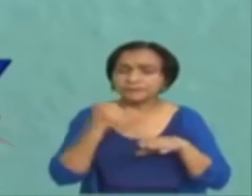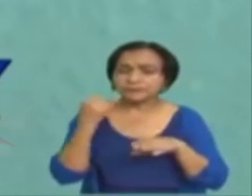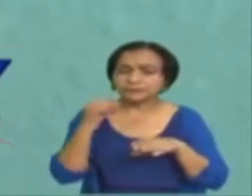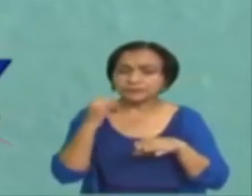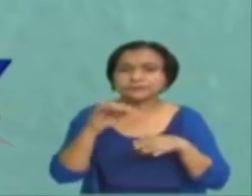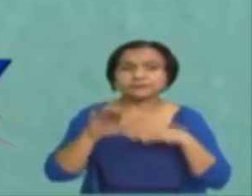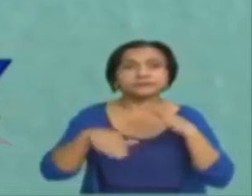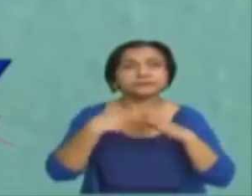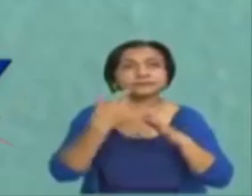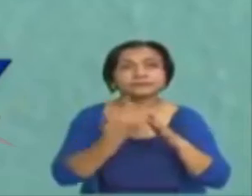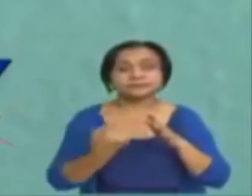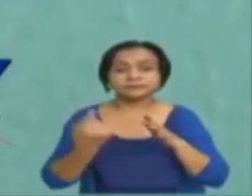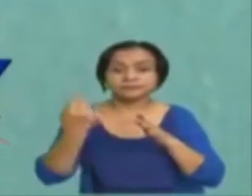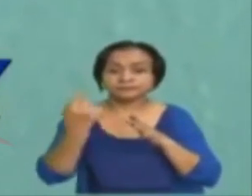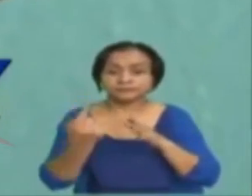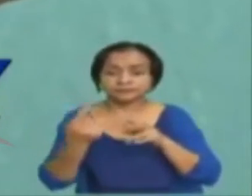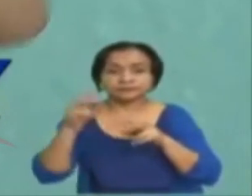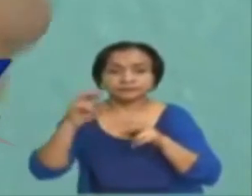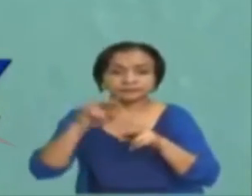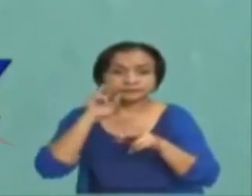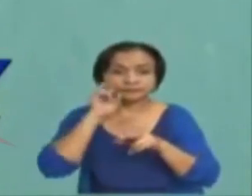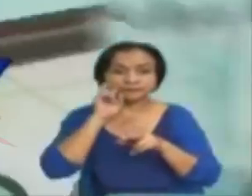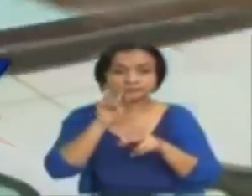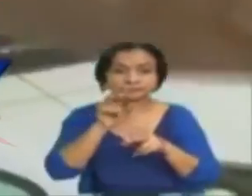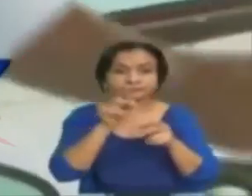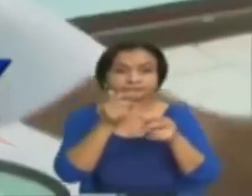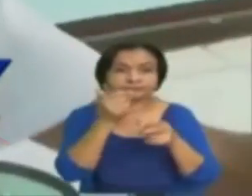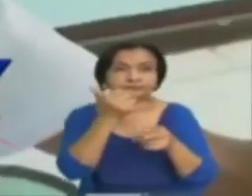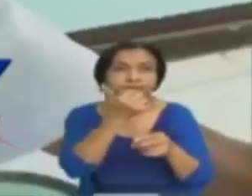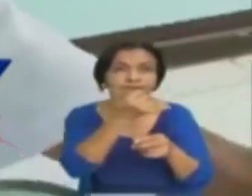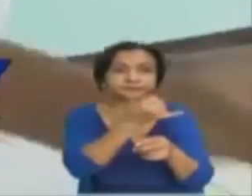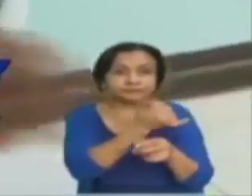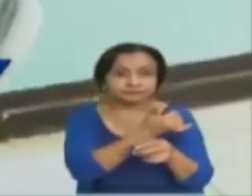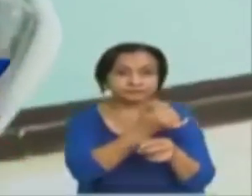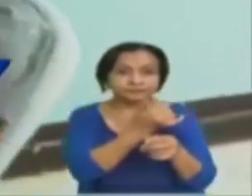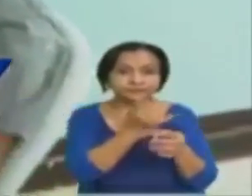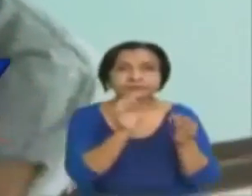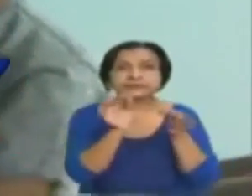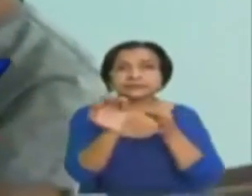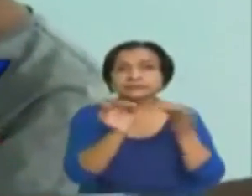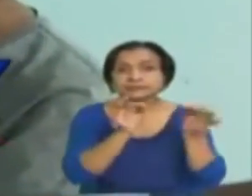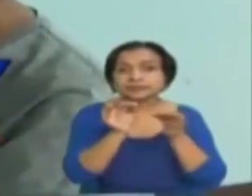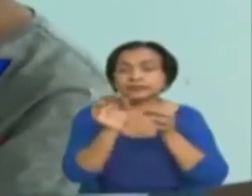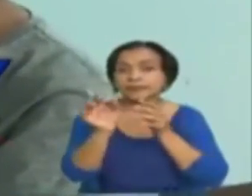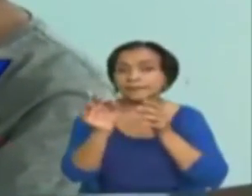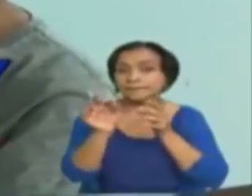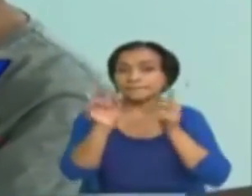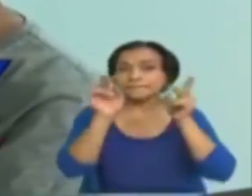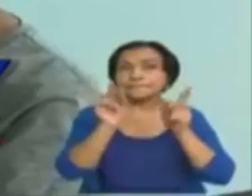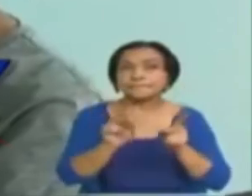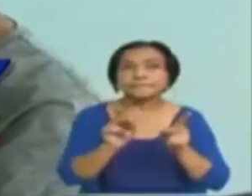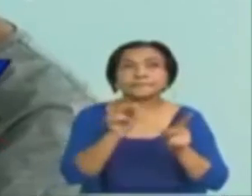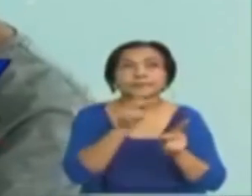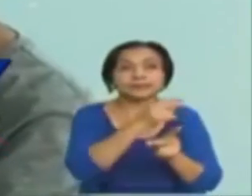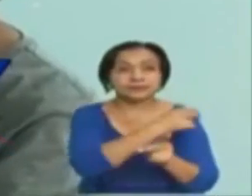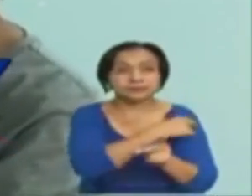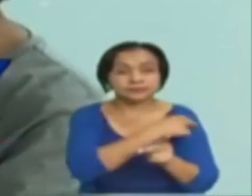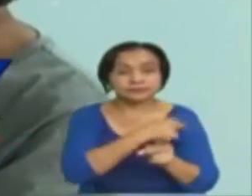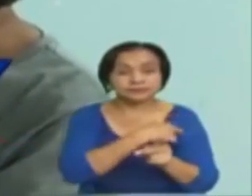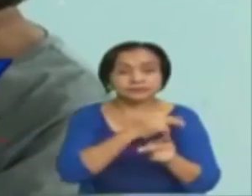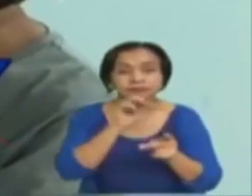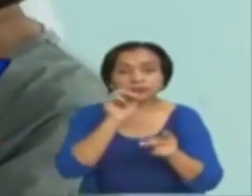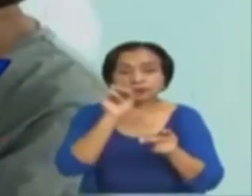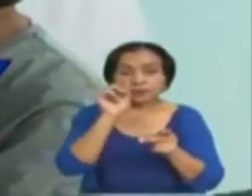así continuamos con la protección que significan estas vacunas y que es